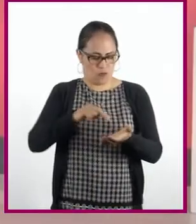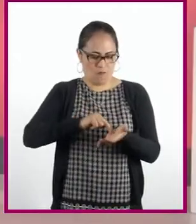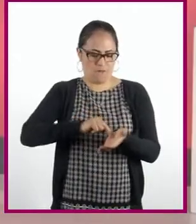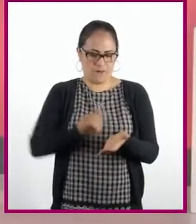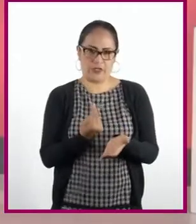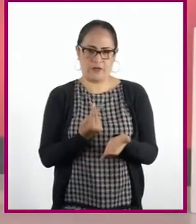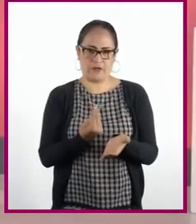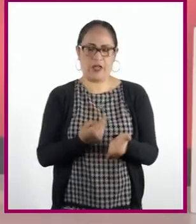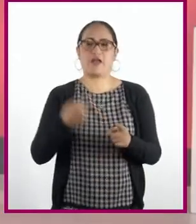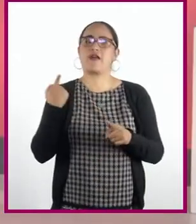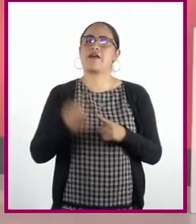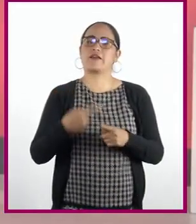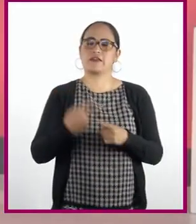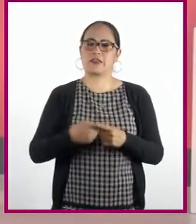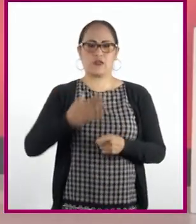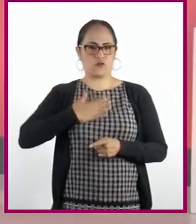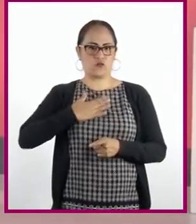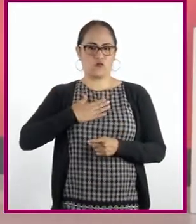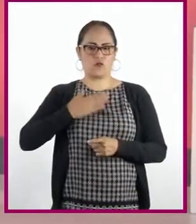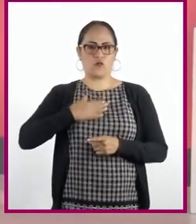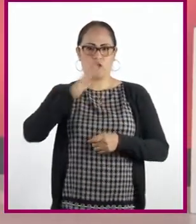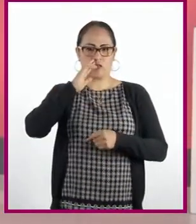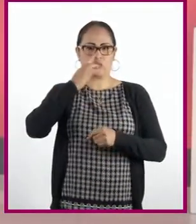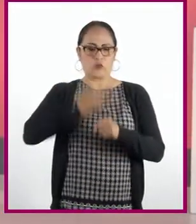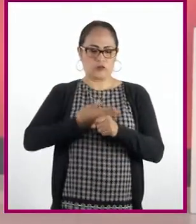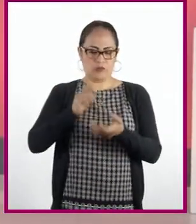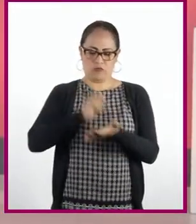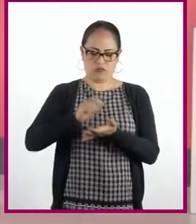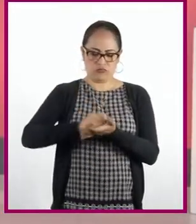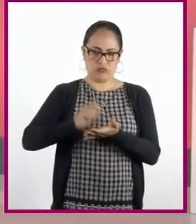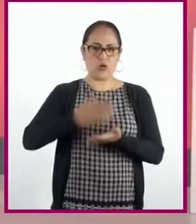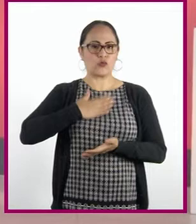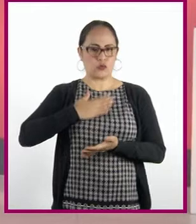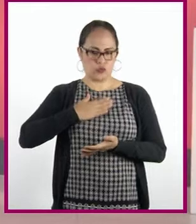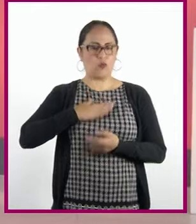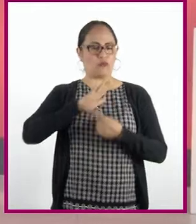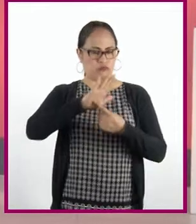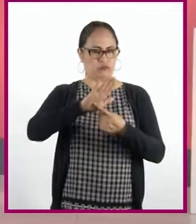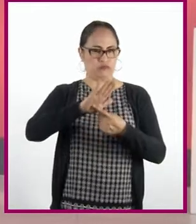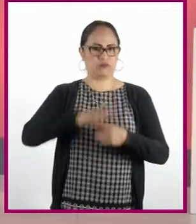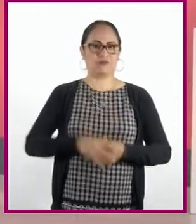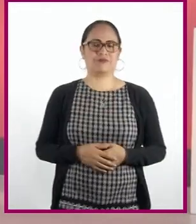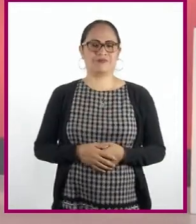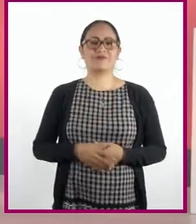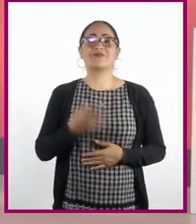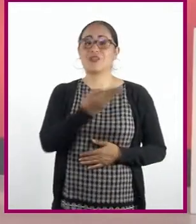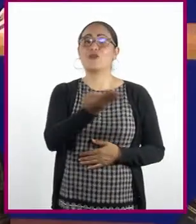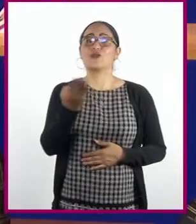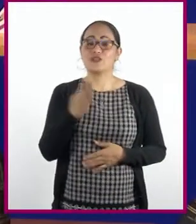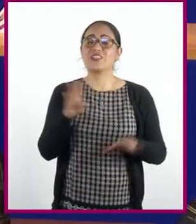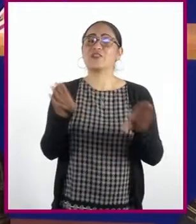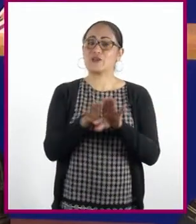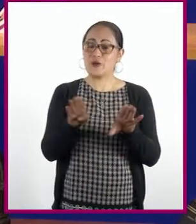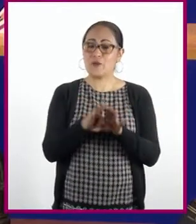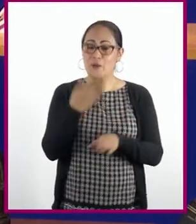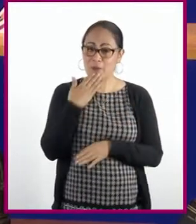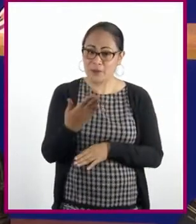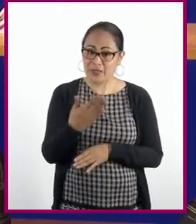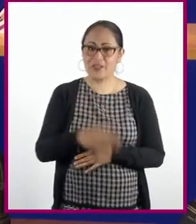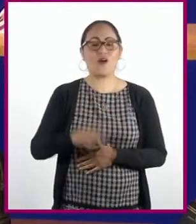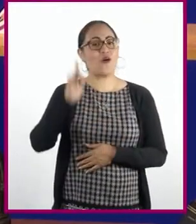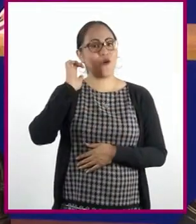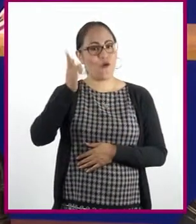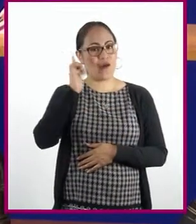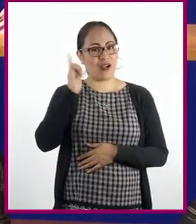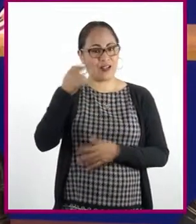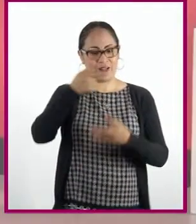decir, quien la emite se hace responsable de lo que ha escrito. ¿Cómo les fue a ustedes, alumnas y alumnas? Espero que